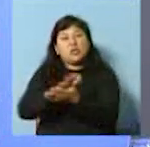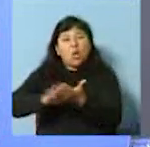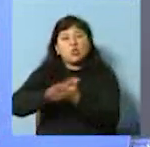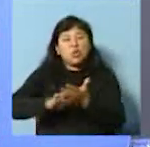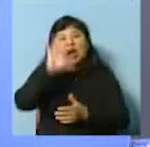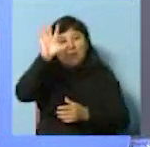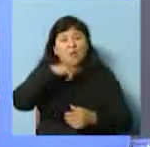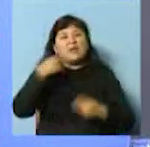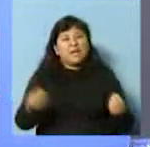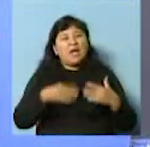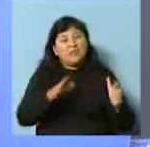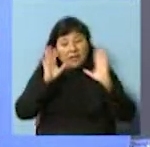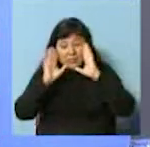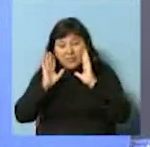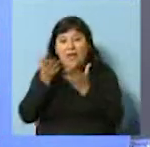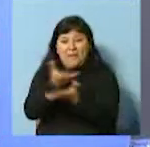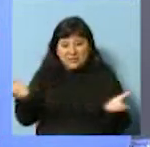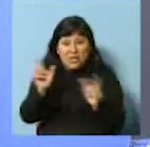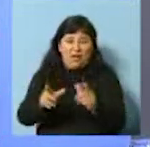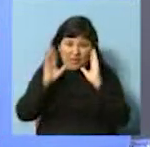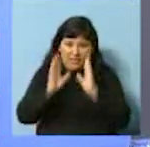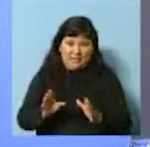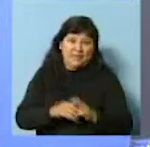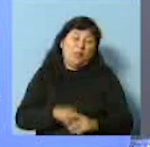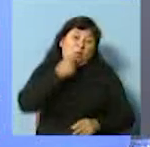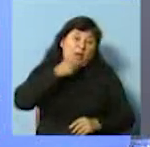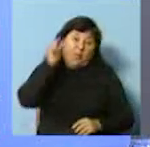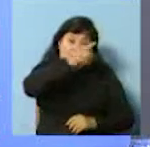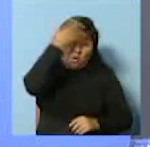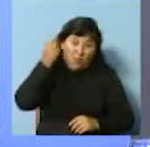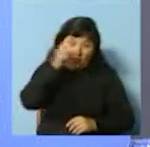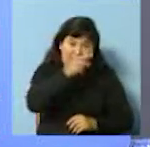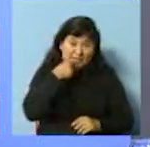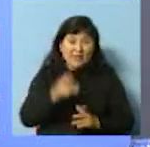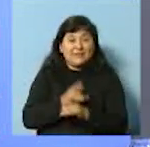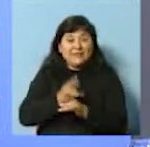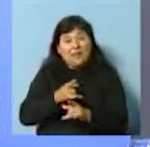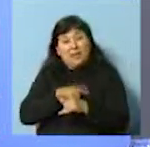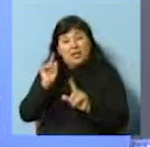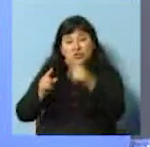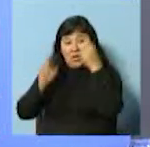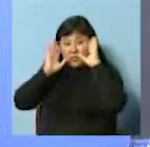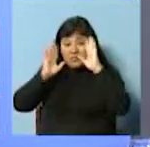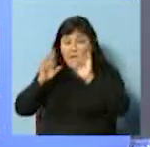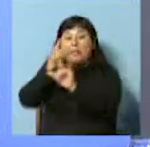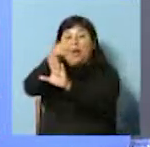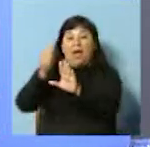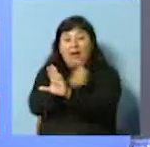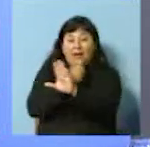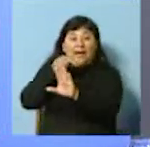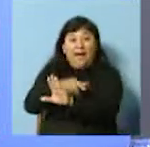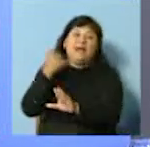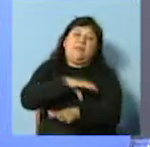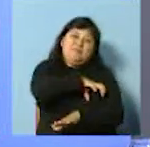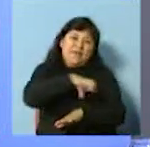es siempre detrás algún empresario hoy desde las licitaciones que se hacen en hospitales que es para